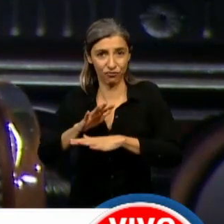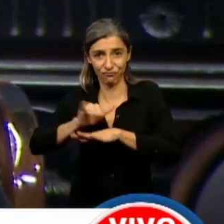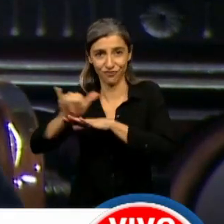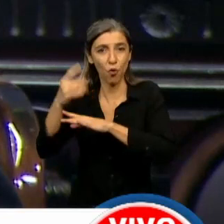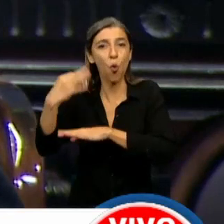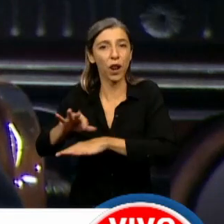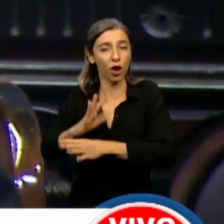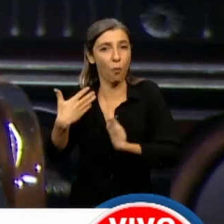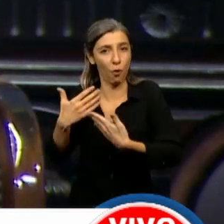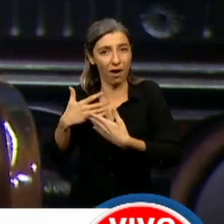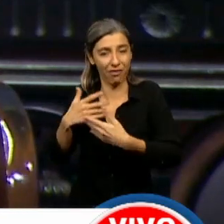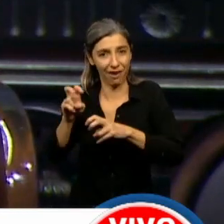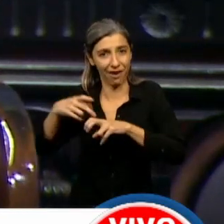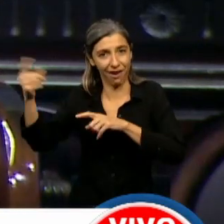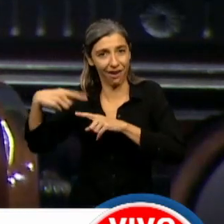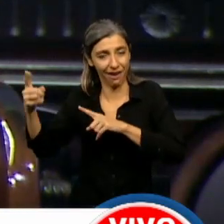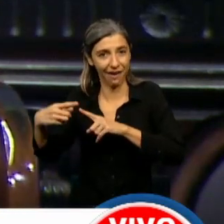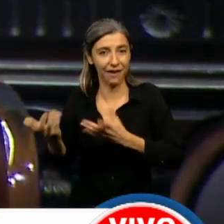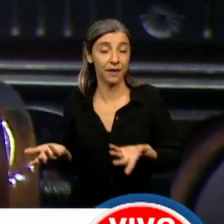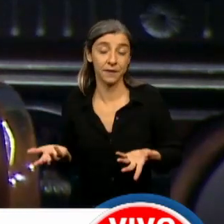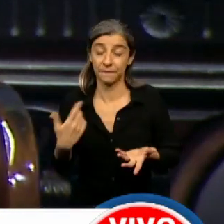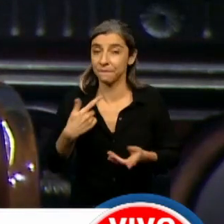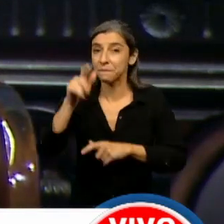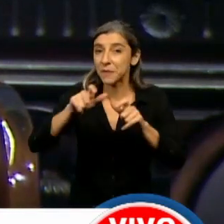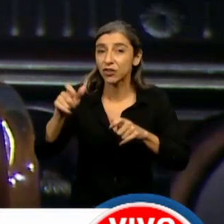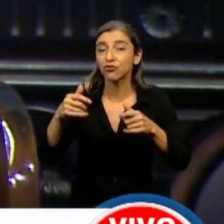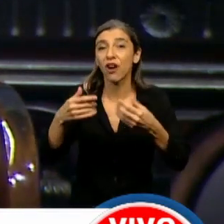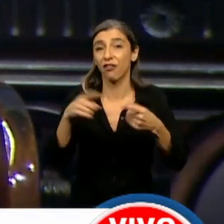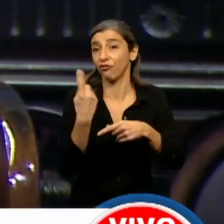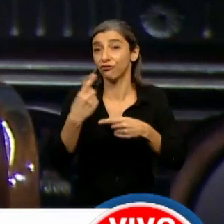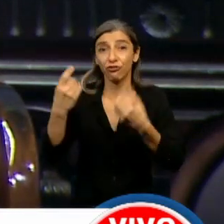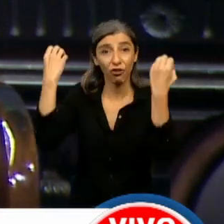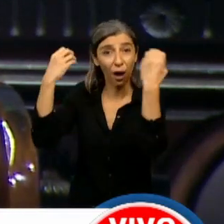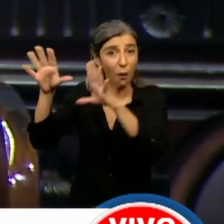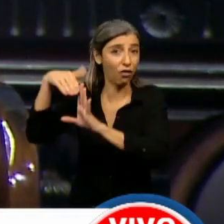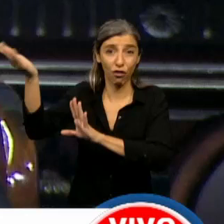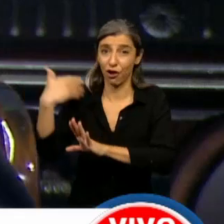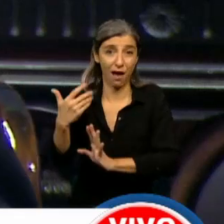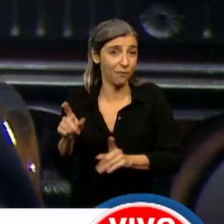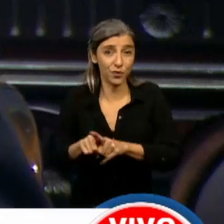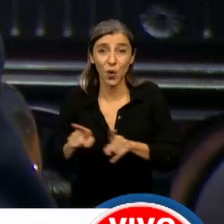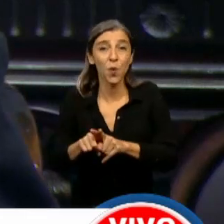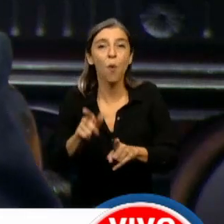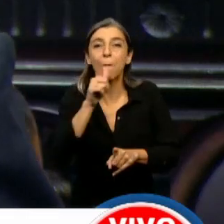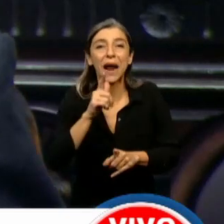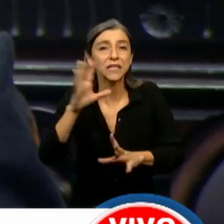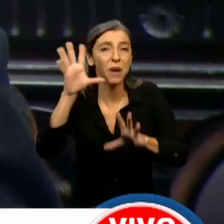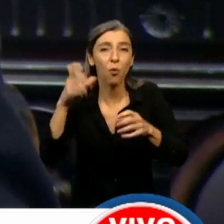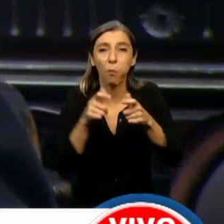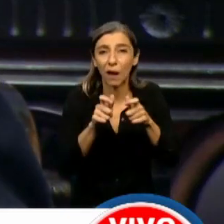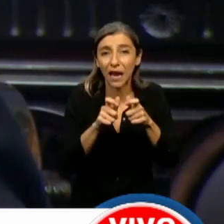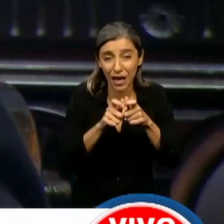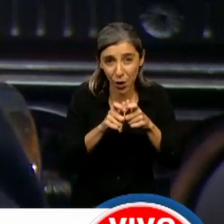lo de los varados y los argentinos abandonados en el exterior es como la película La Terminal, pero al